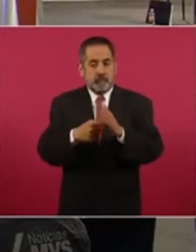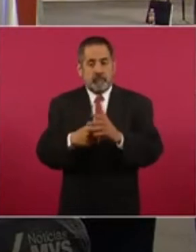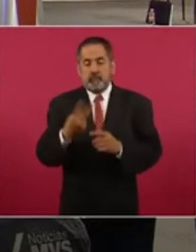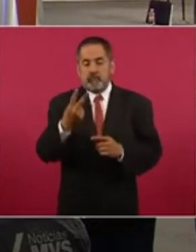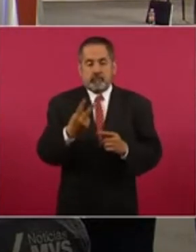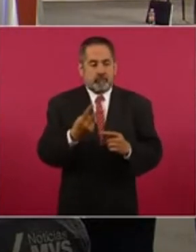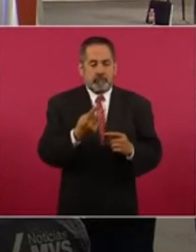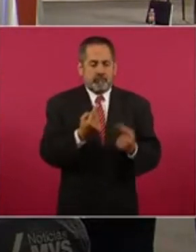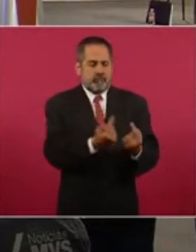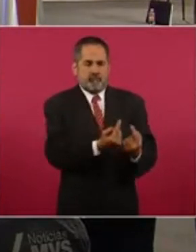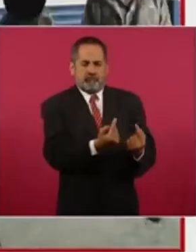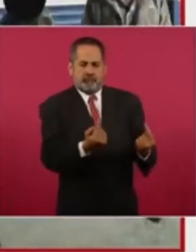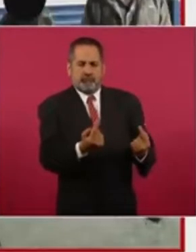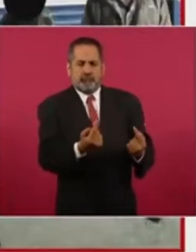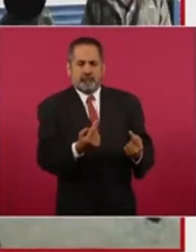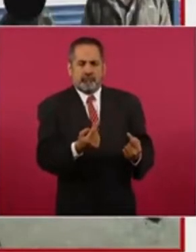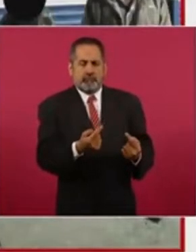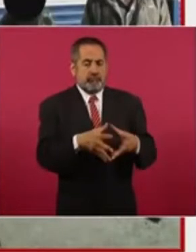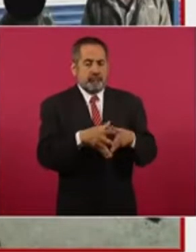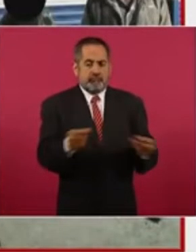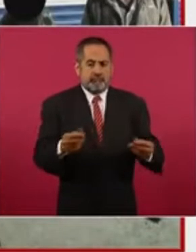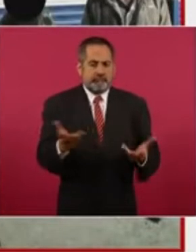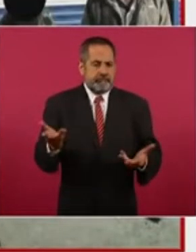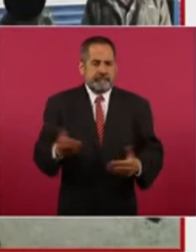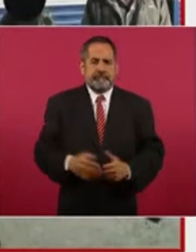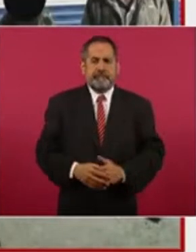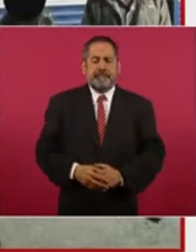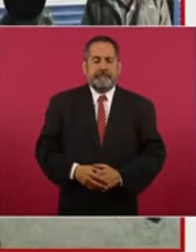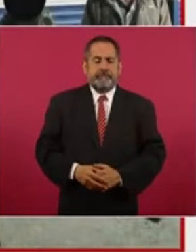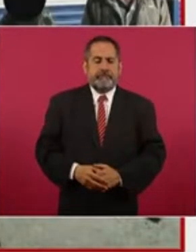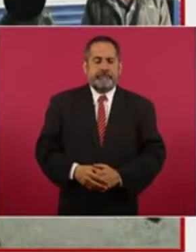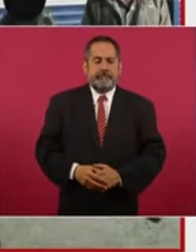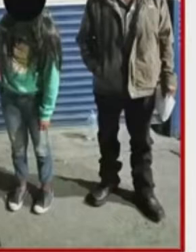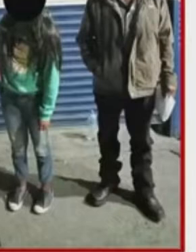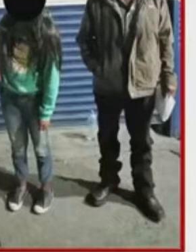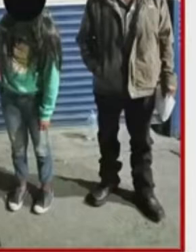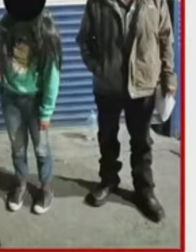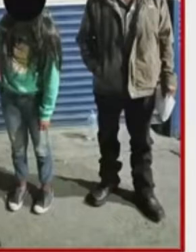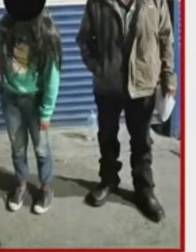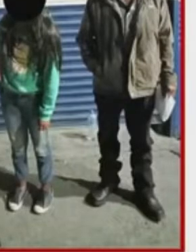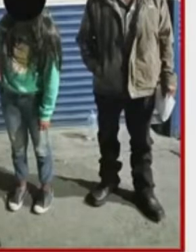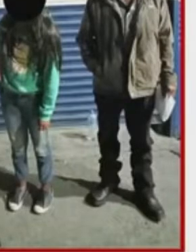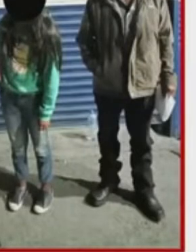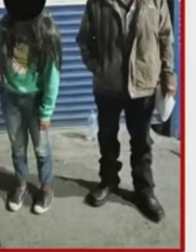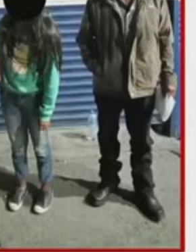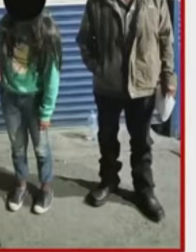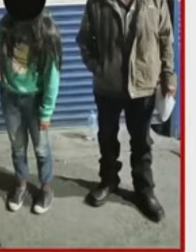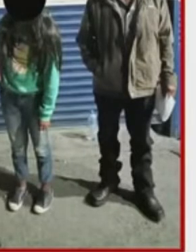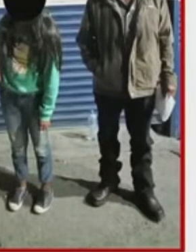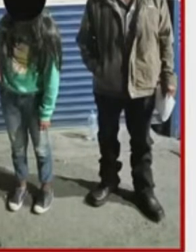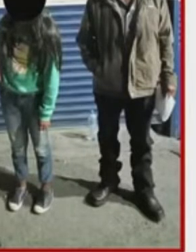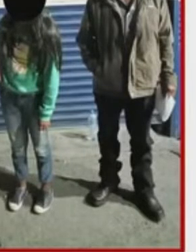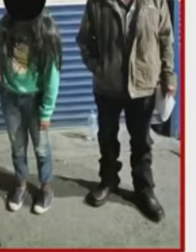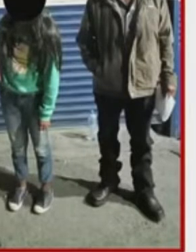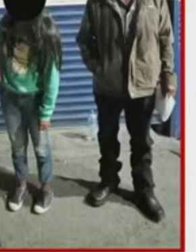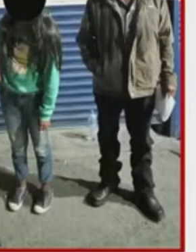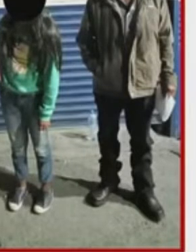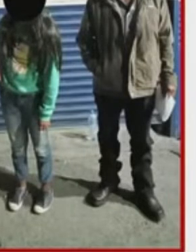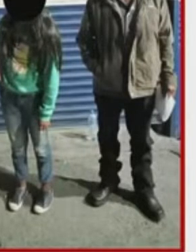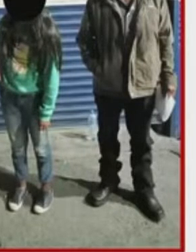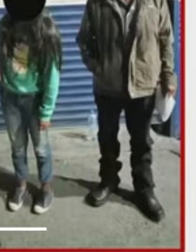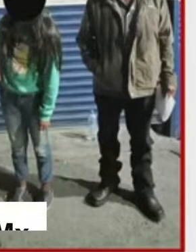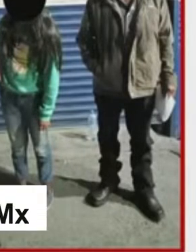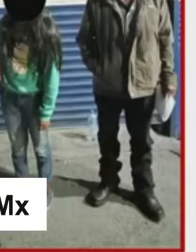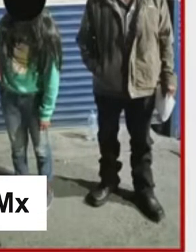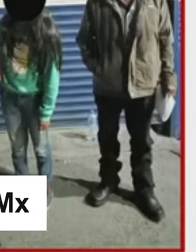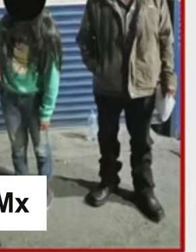dos menores desaparecidas del Estado de Veracruz, de Aculcingo, Veracruz. La Unidad Antisecuestros